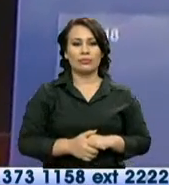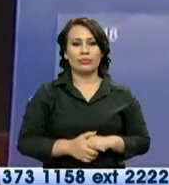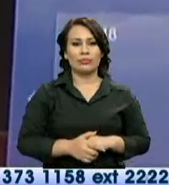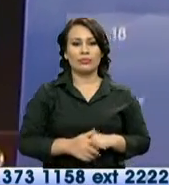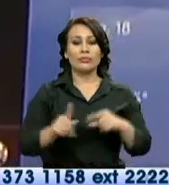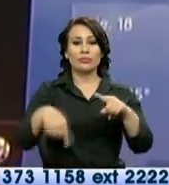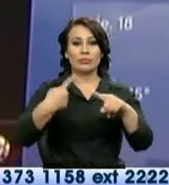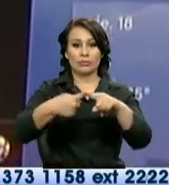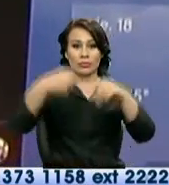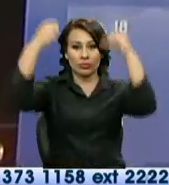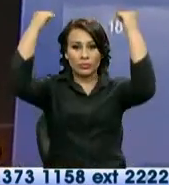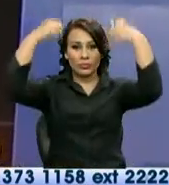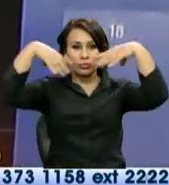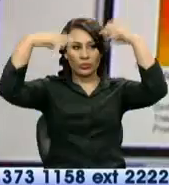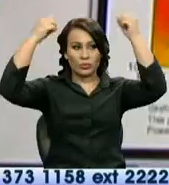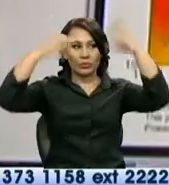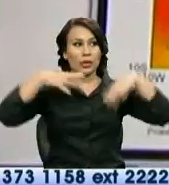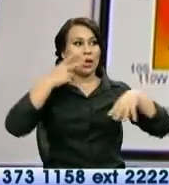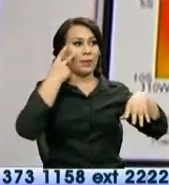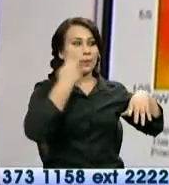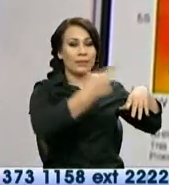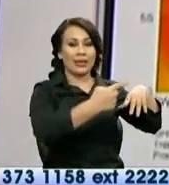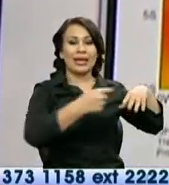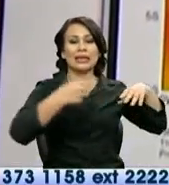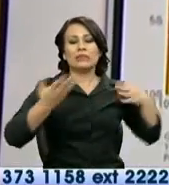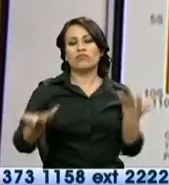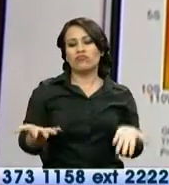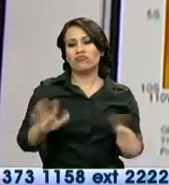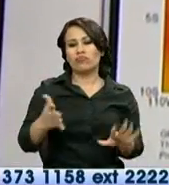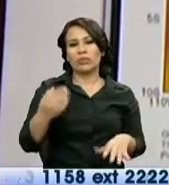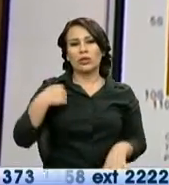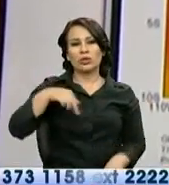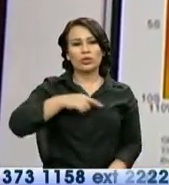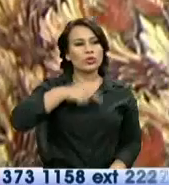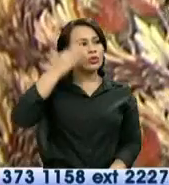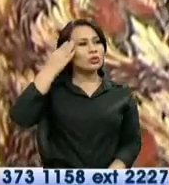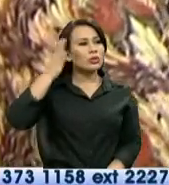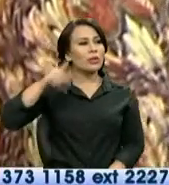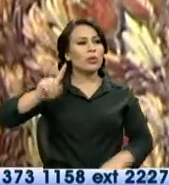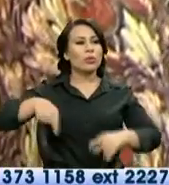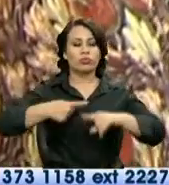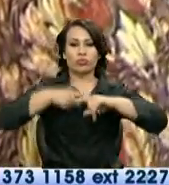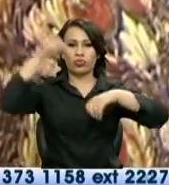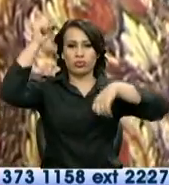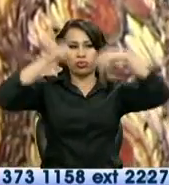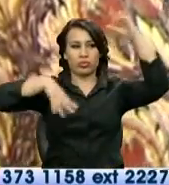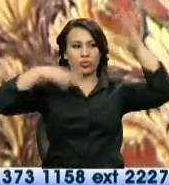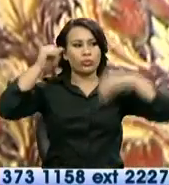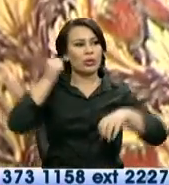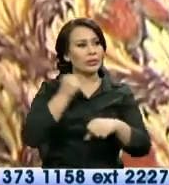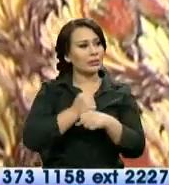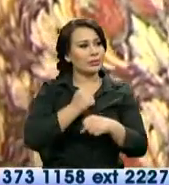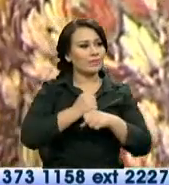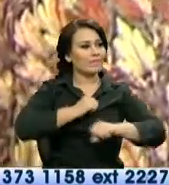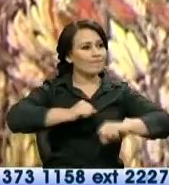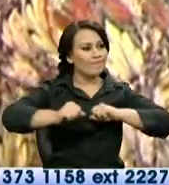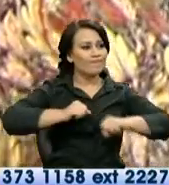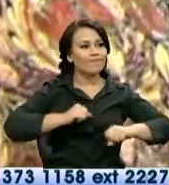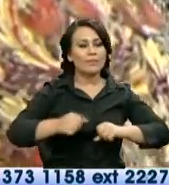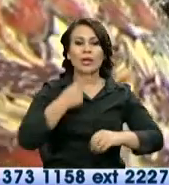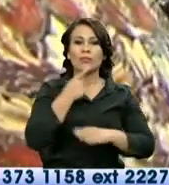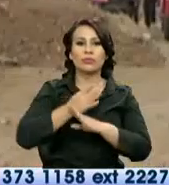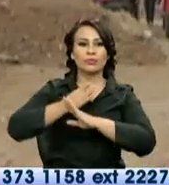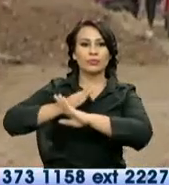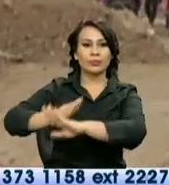Según los pronósticos, podría llegar el fenómeno del Niño de intensidad moderada a alta. Por eso los trabajos preventivos están